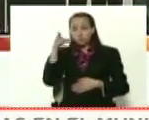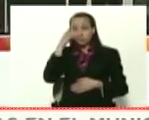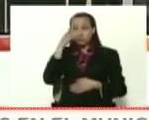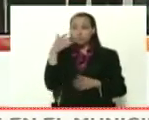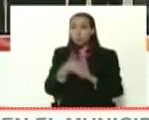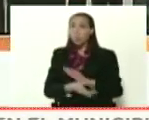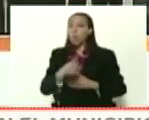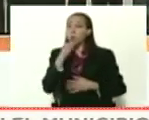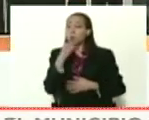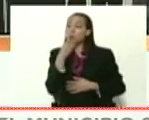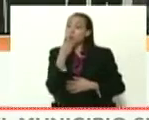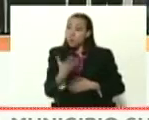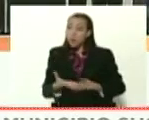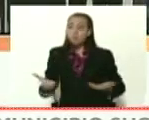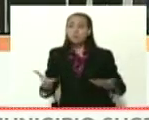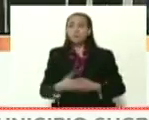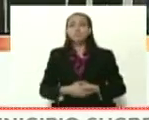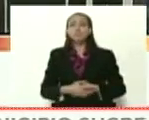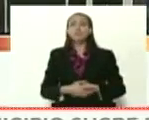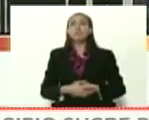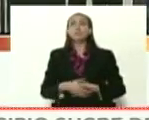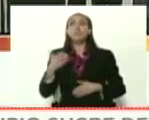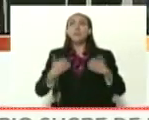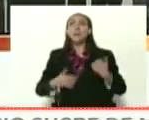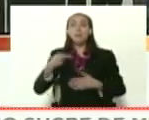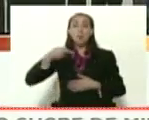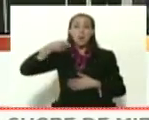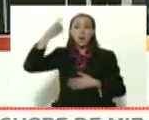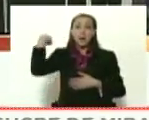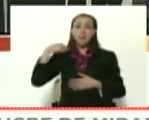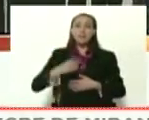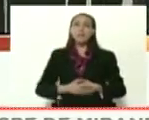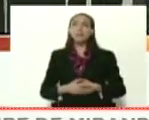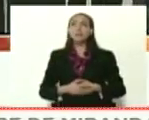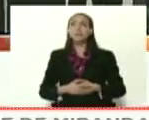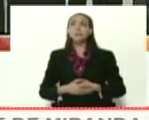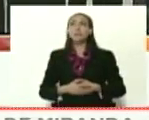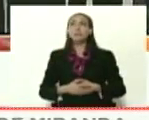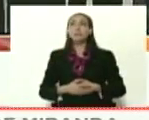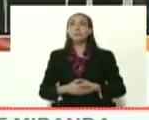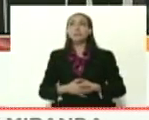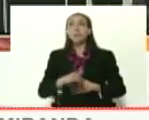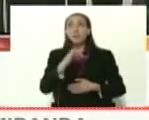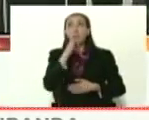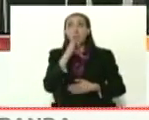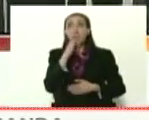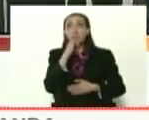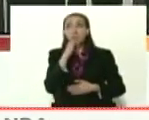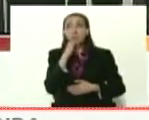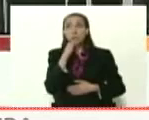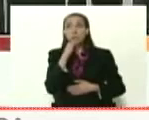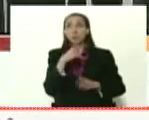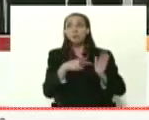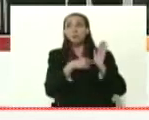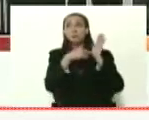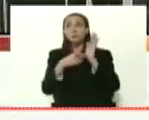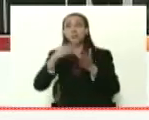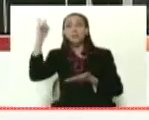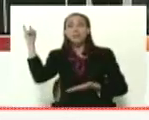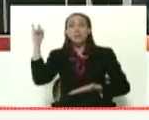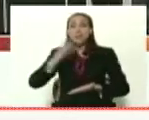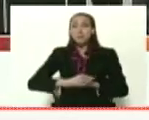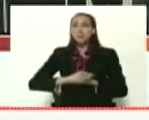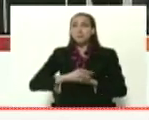buena noticia de que el día miércoles los reportes indican que en Wuhan, en